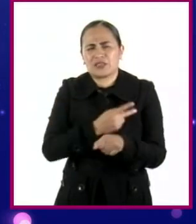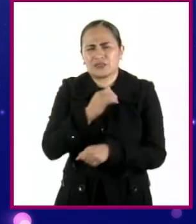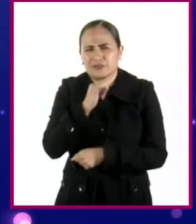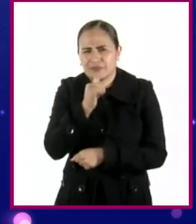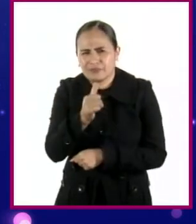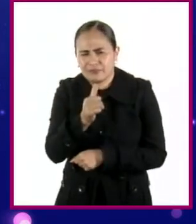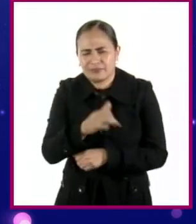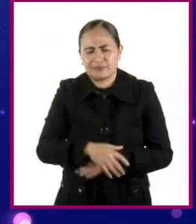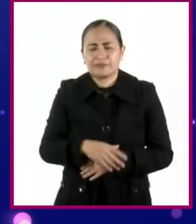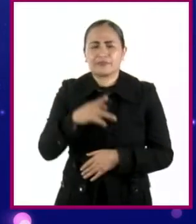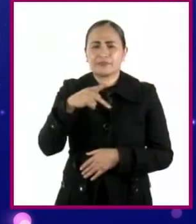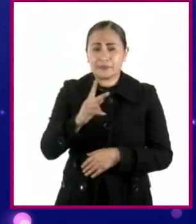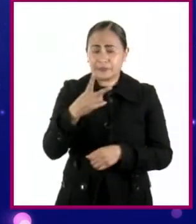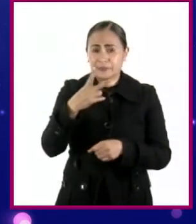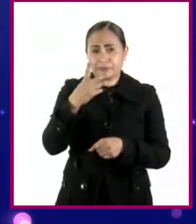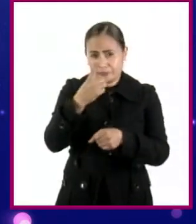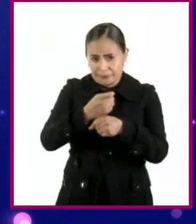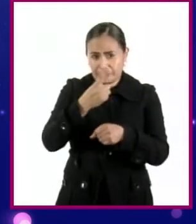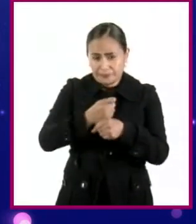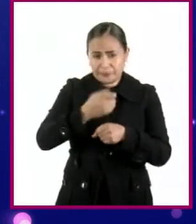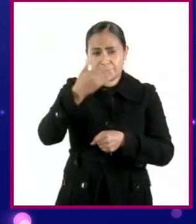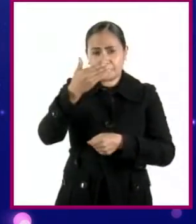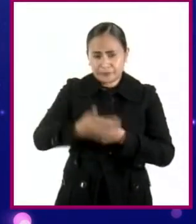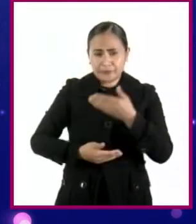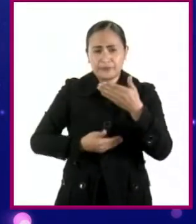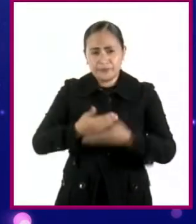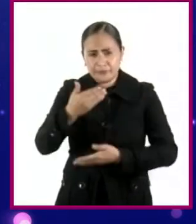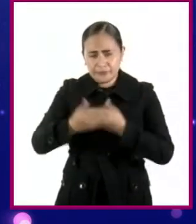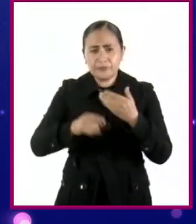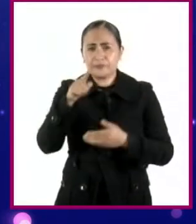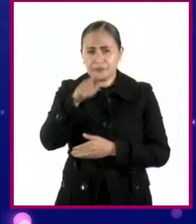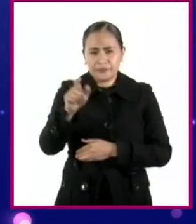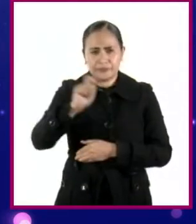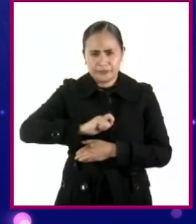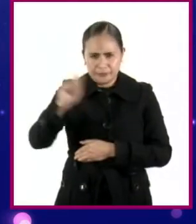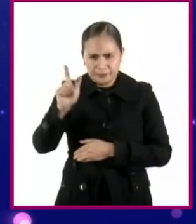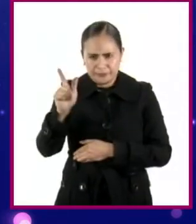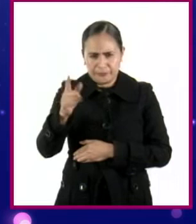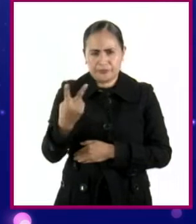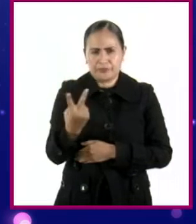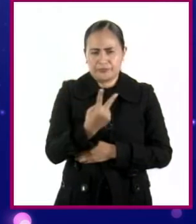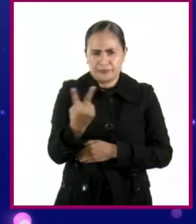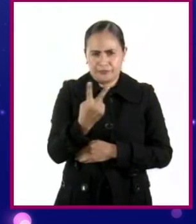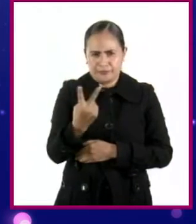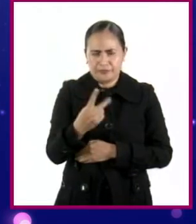importante que en el primer proceso tú estés con un profesional. Y